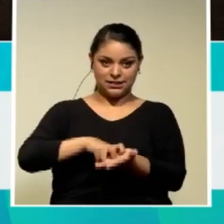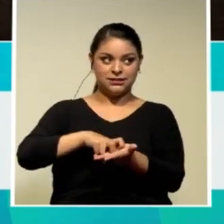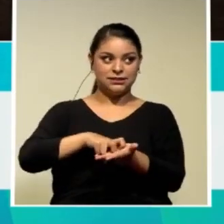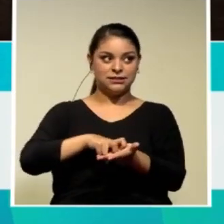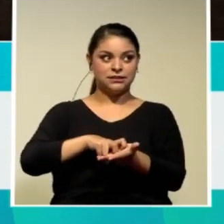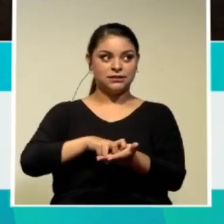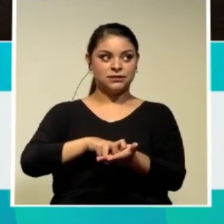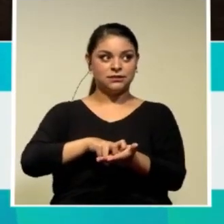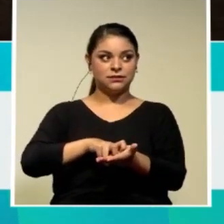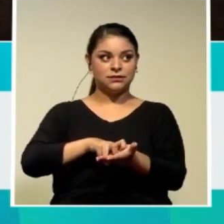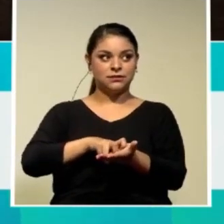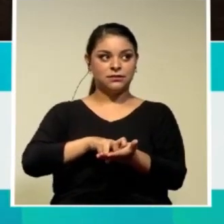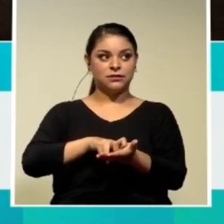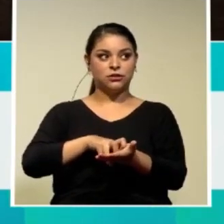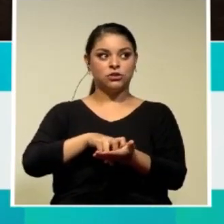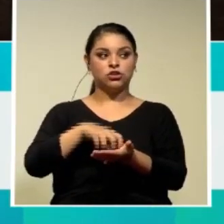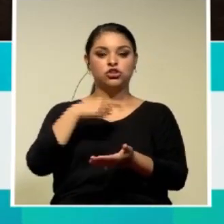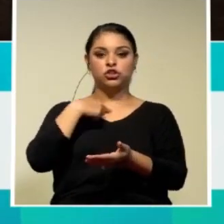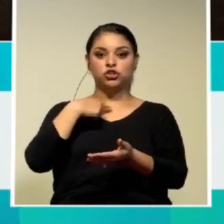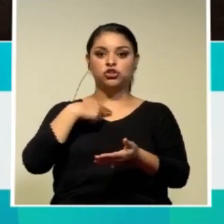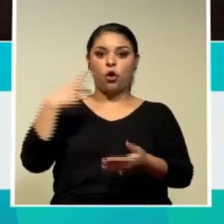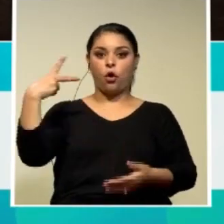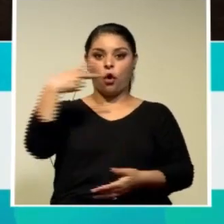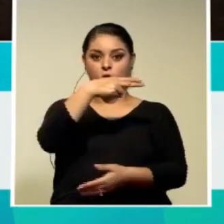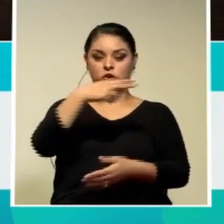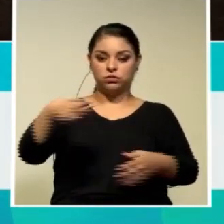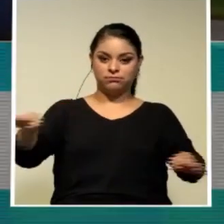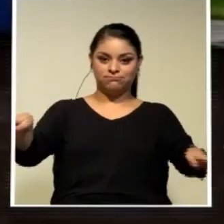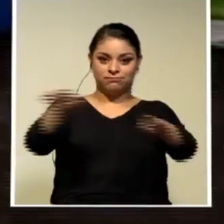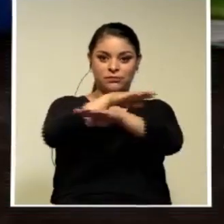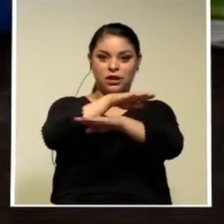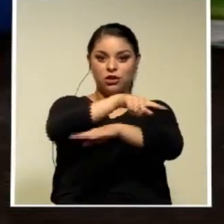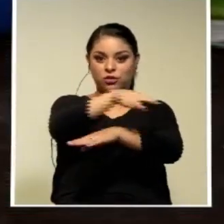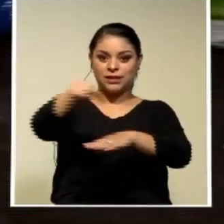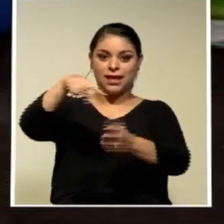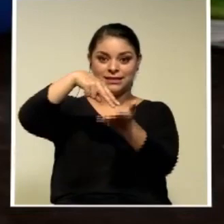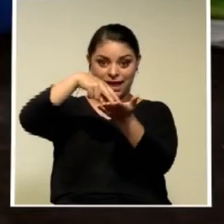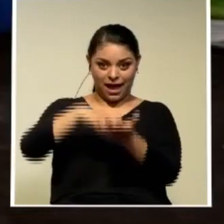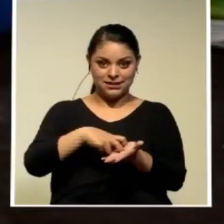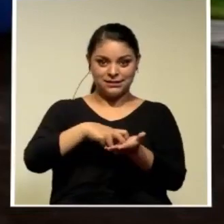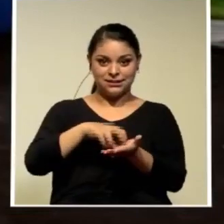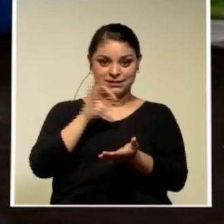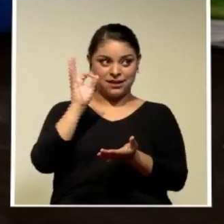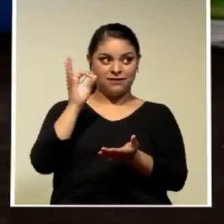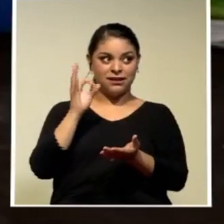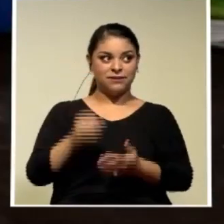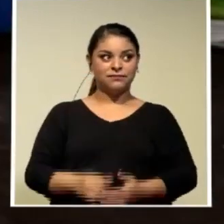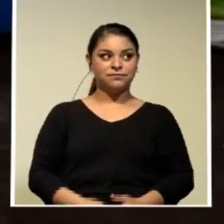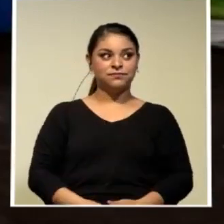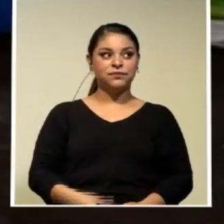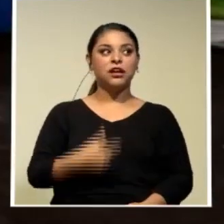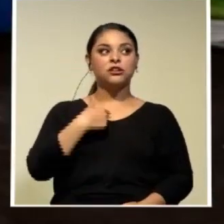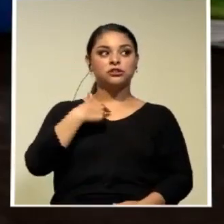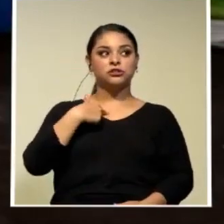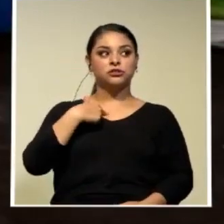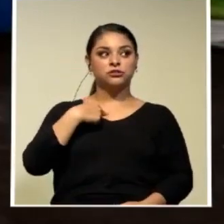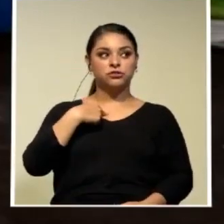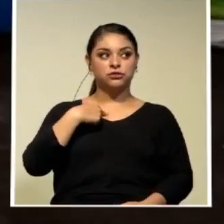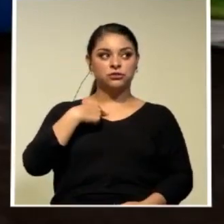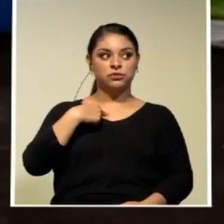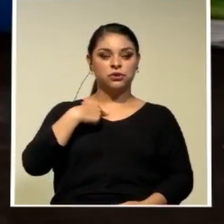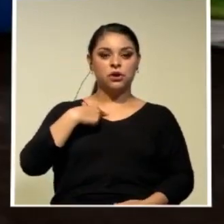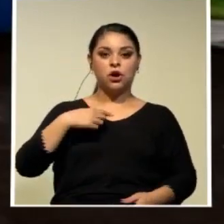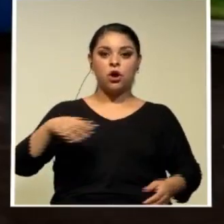así, al suelo, se tiran rápido, ¿ok? Bueno. Listo, sí. Así, arriba.